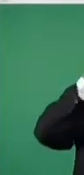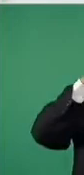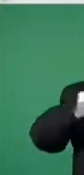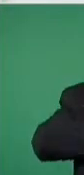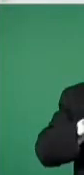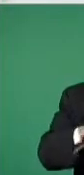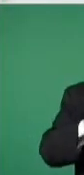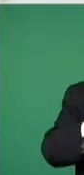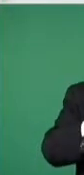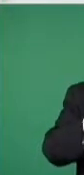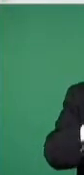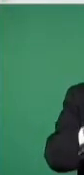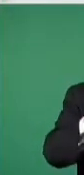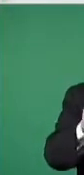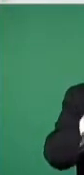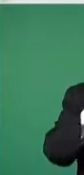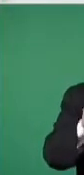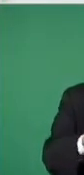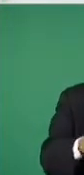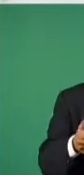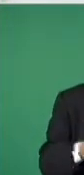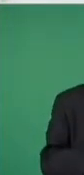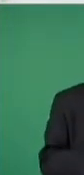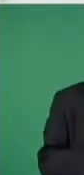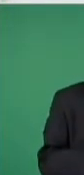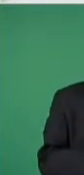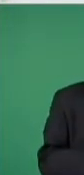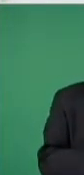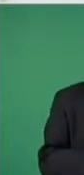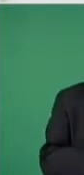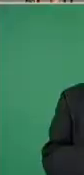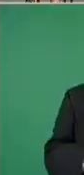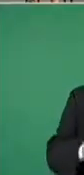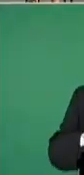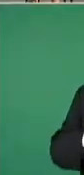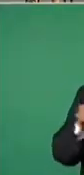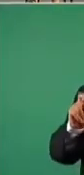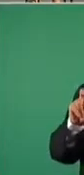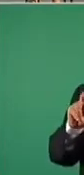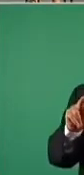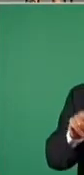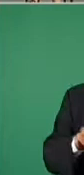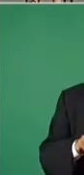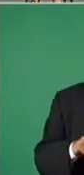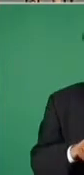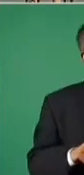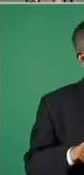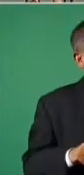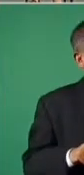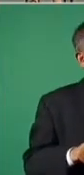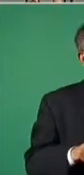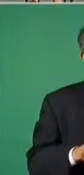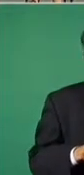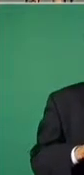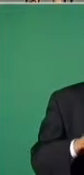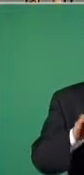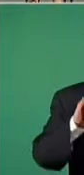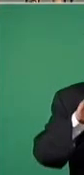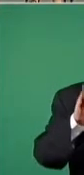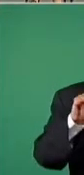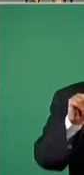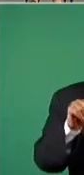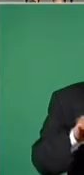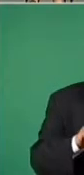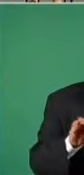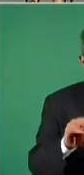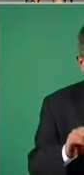Riva Palacio, ¿no? En los 80. Y también Iriar. ¿También?